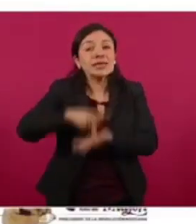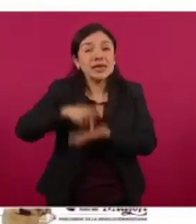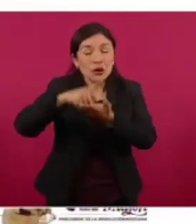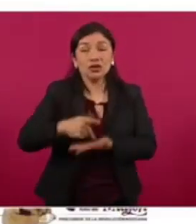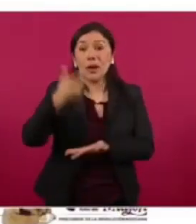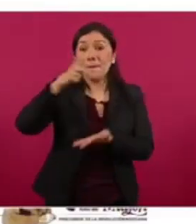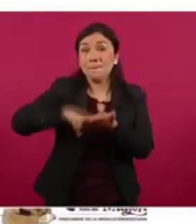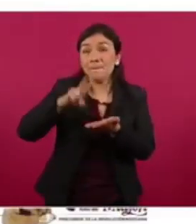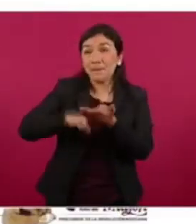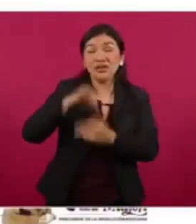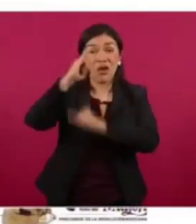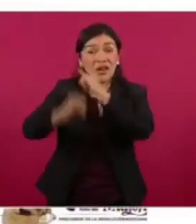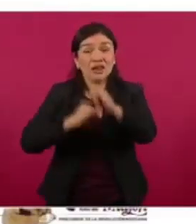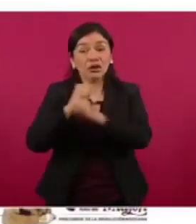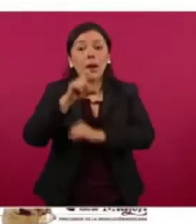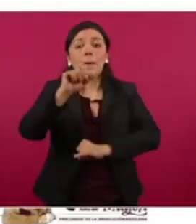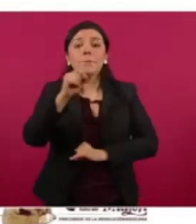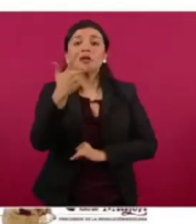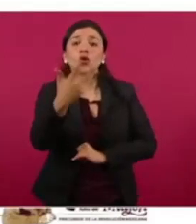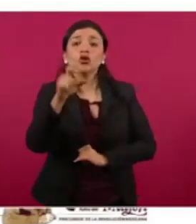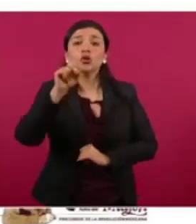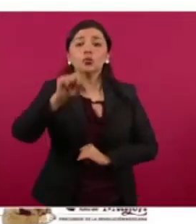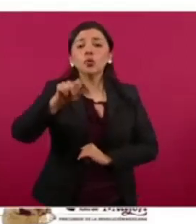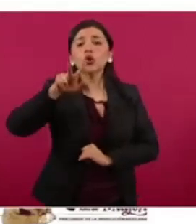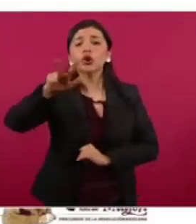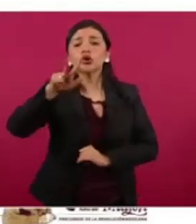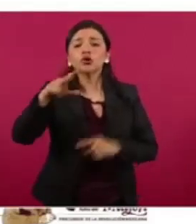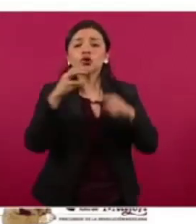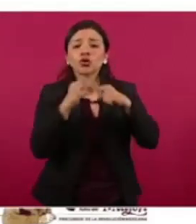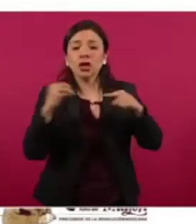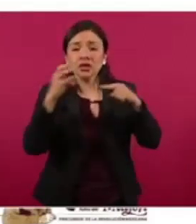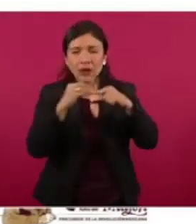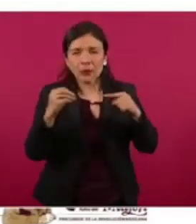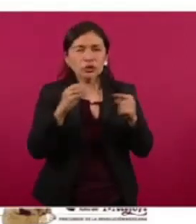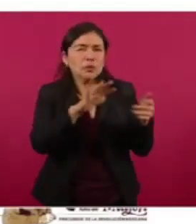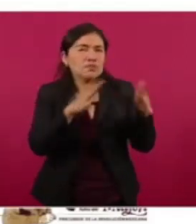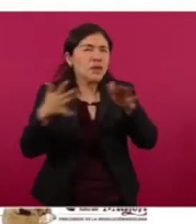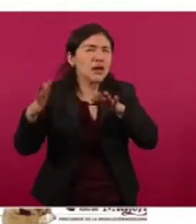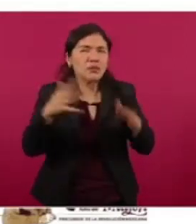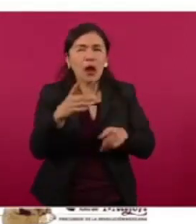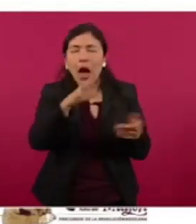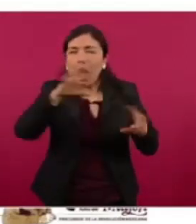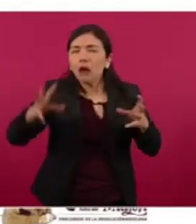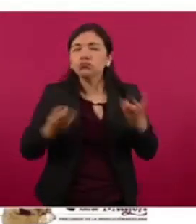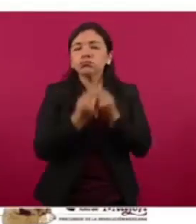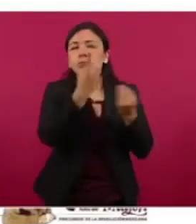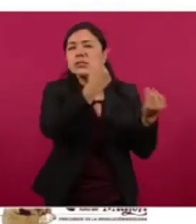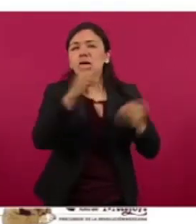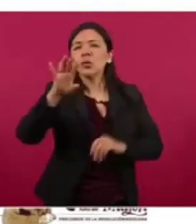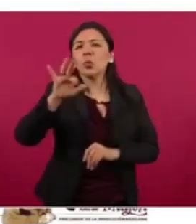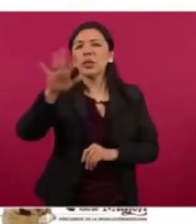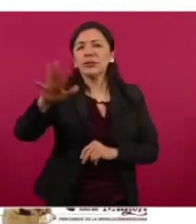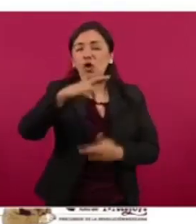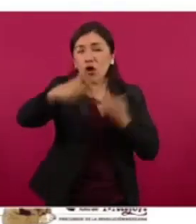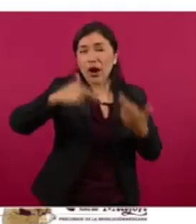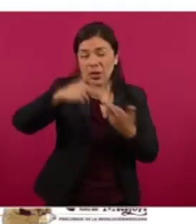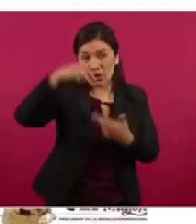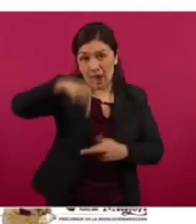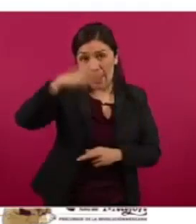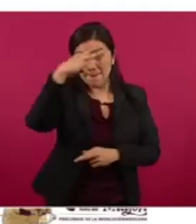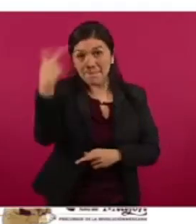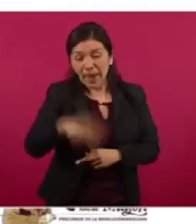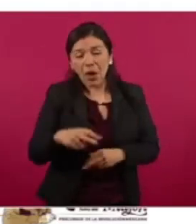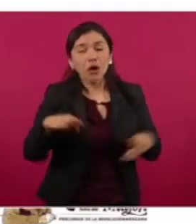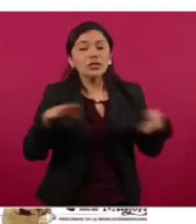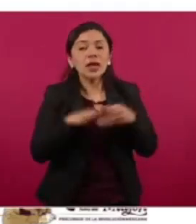internacional, 28 pesos con 18 centavos. El promedio de las 145 regiones aquí en México nos